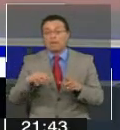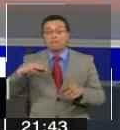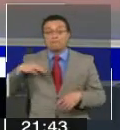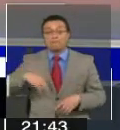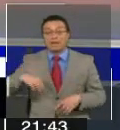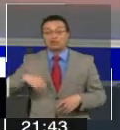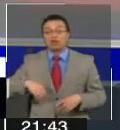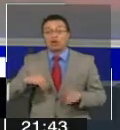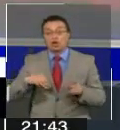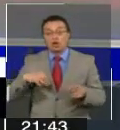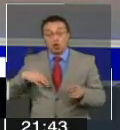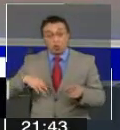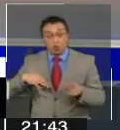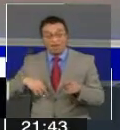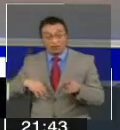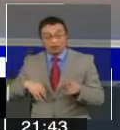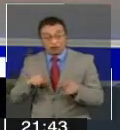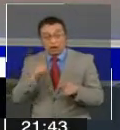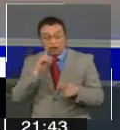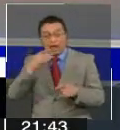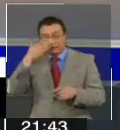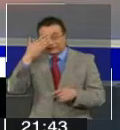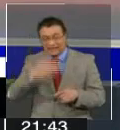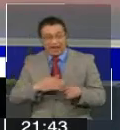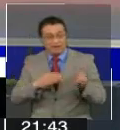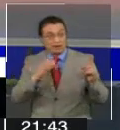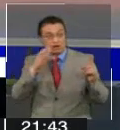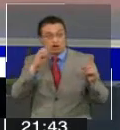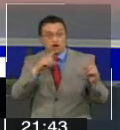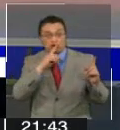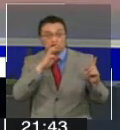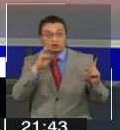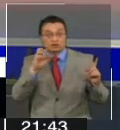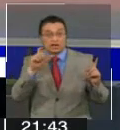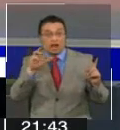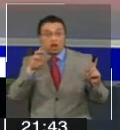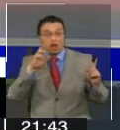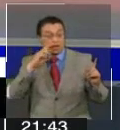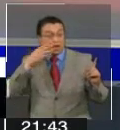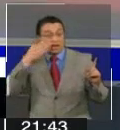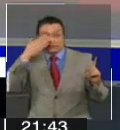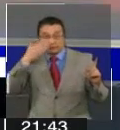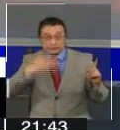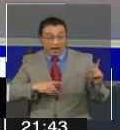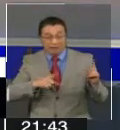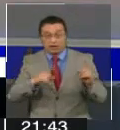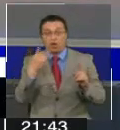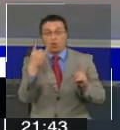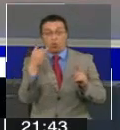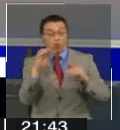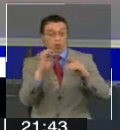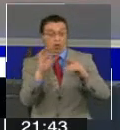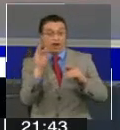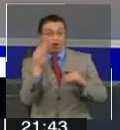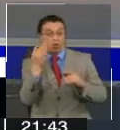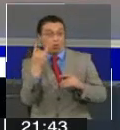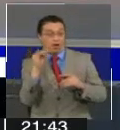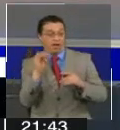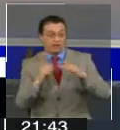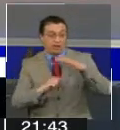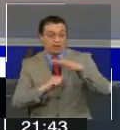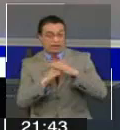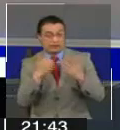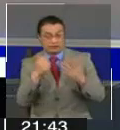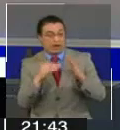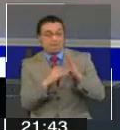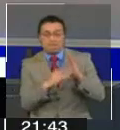pensión, de esa jubilación. Así es. A sabiendas la Contraloría de que no solo excedía el monto de la